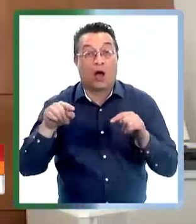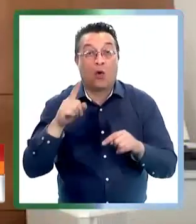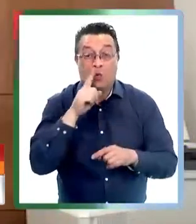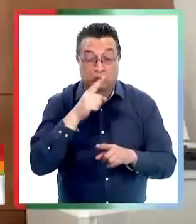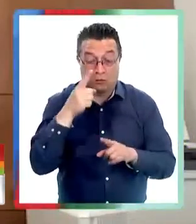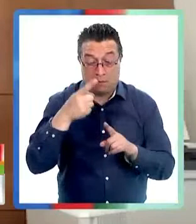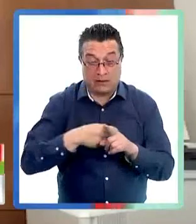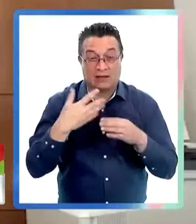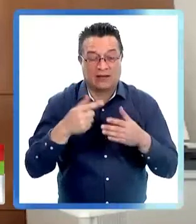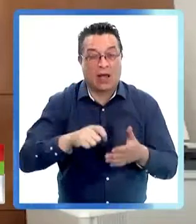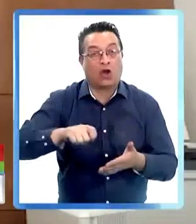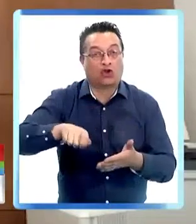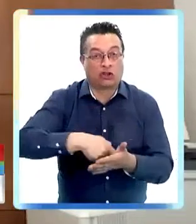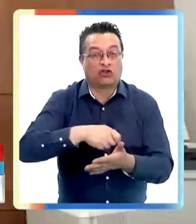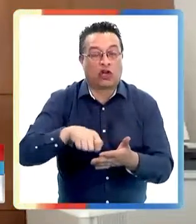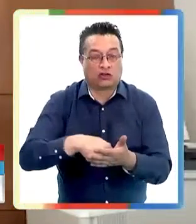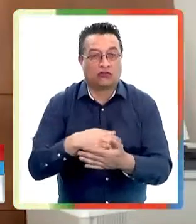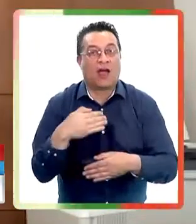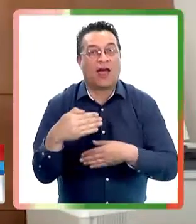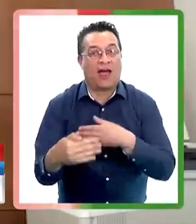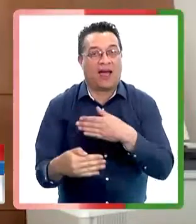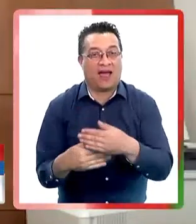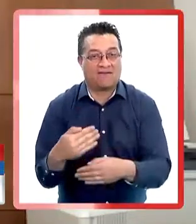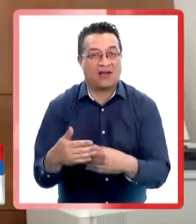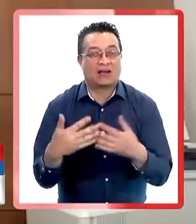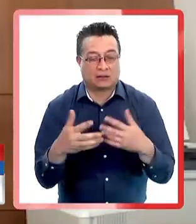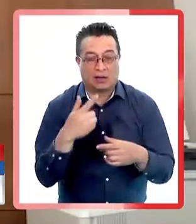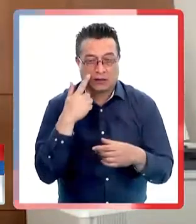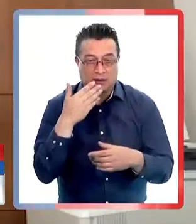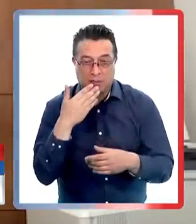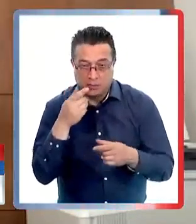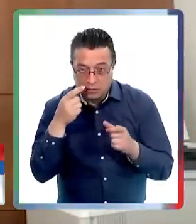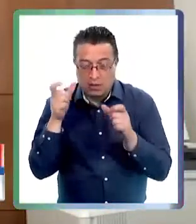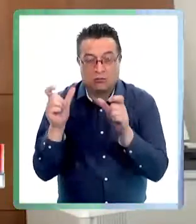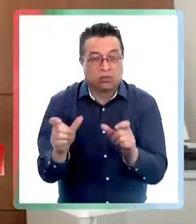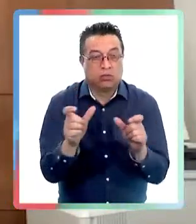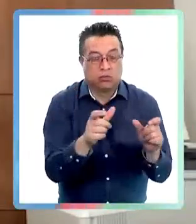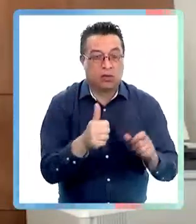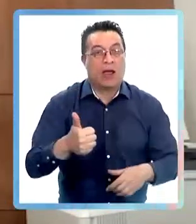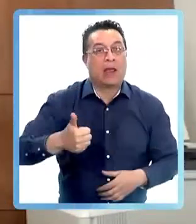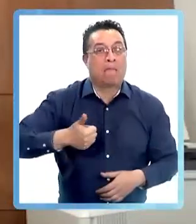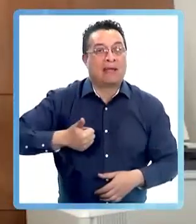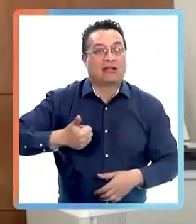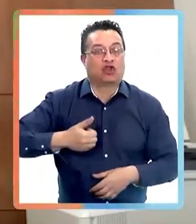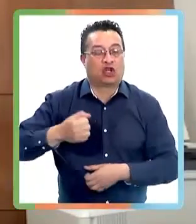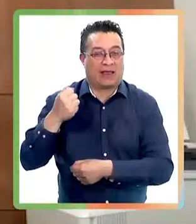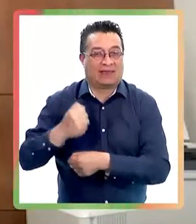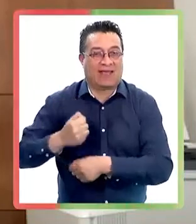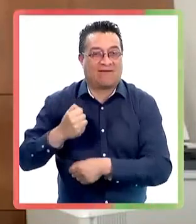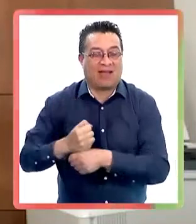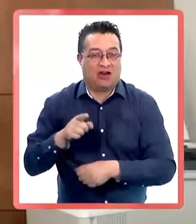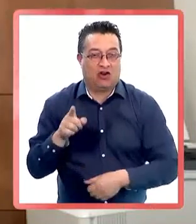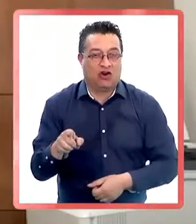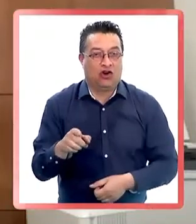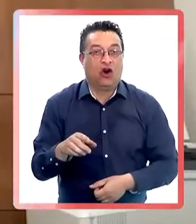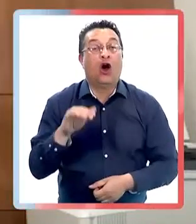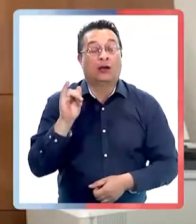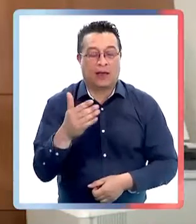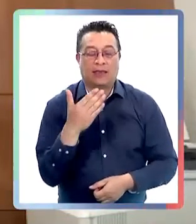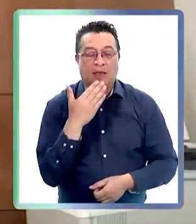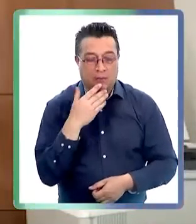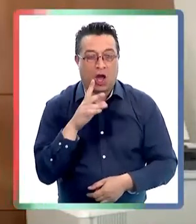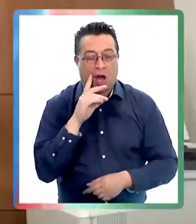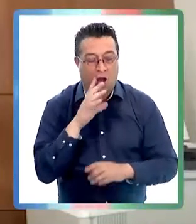hemos avanzado en contrato, pero también hemos avanzado en fiscalización de parte de la Dirección del Trabajo. Así que tenemos